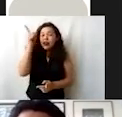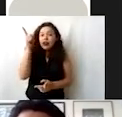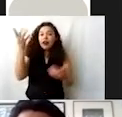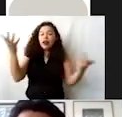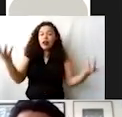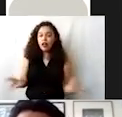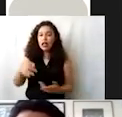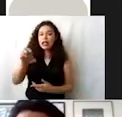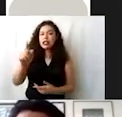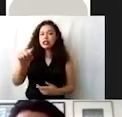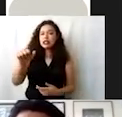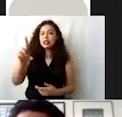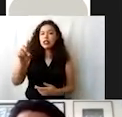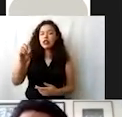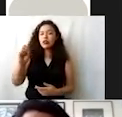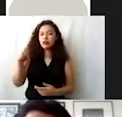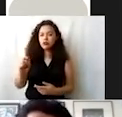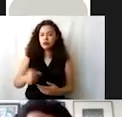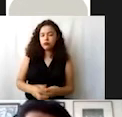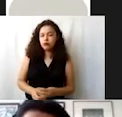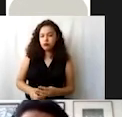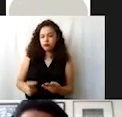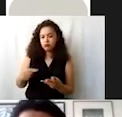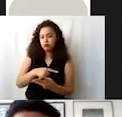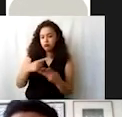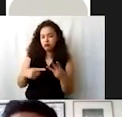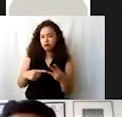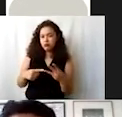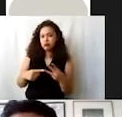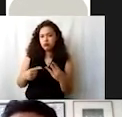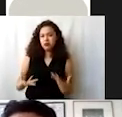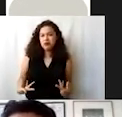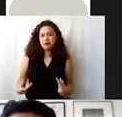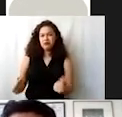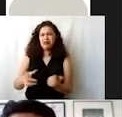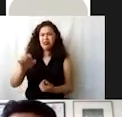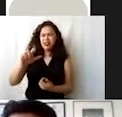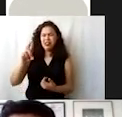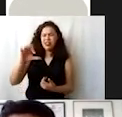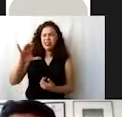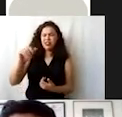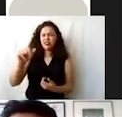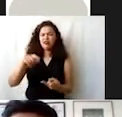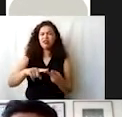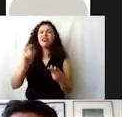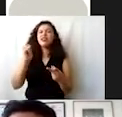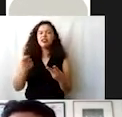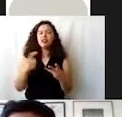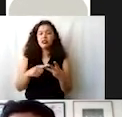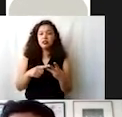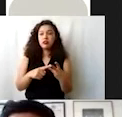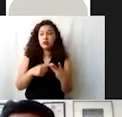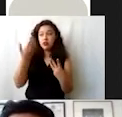estrados. ¿Sí? Porque no voy a gastar a lo mejor en edictos, ¿no? En edictos es porque realmente no sé dónde te